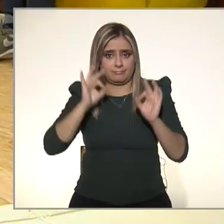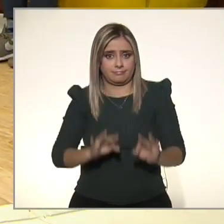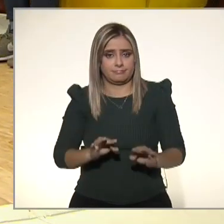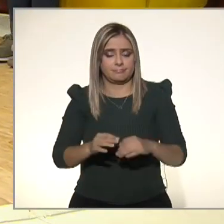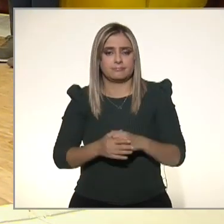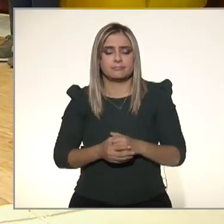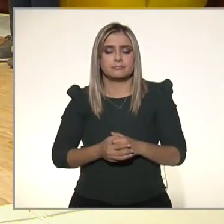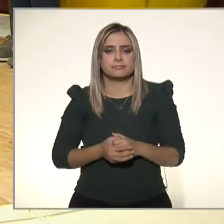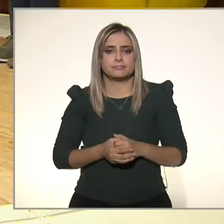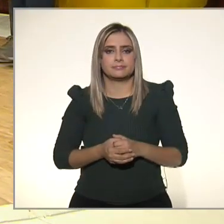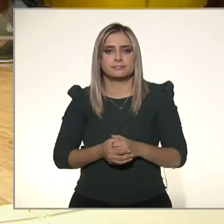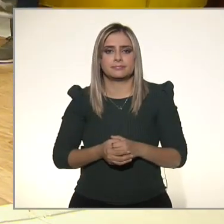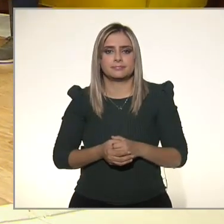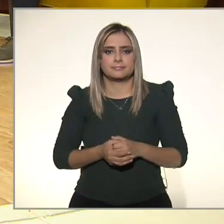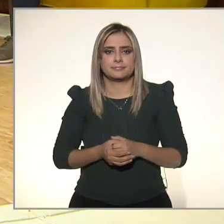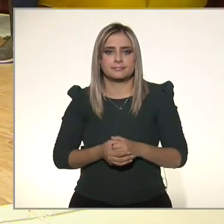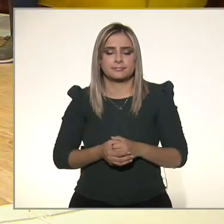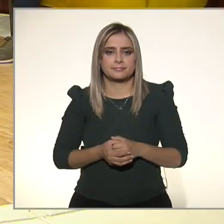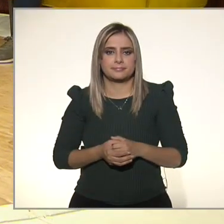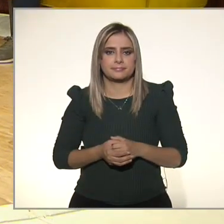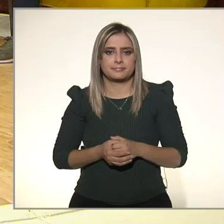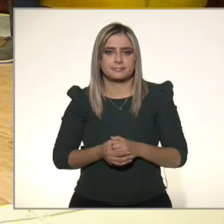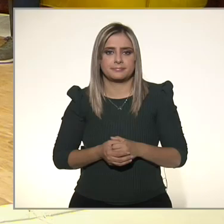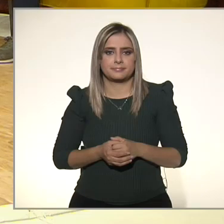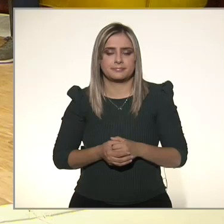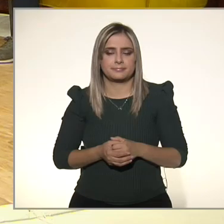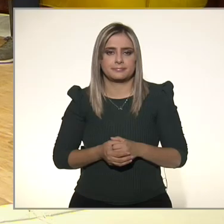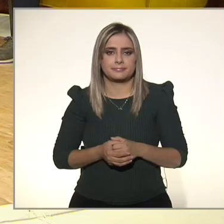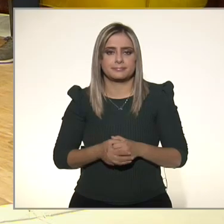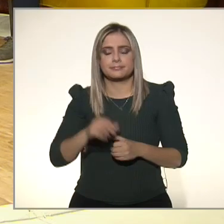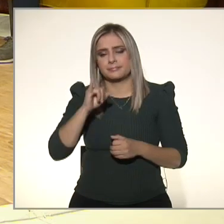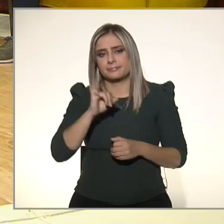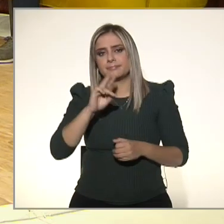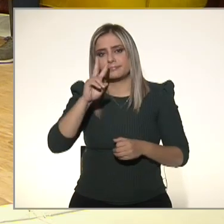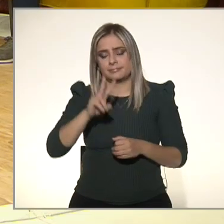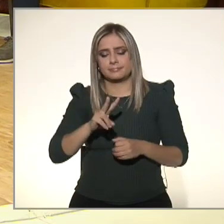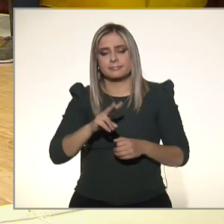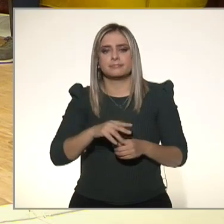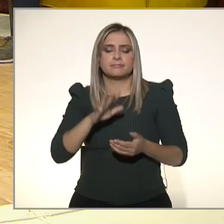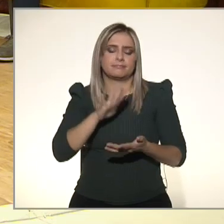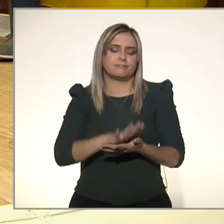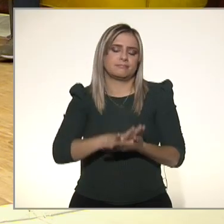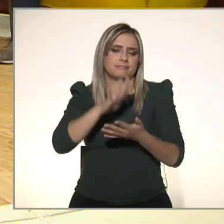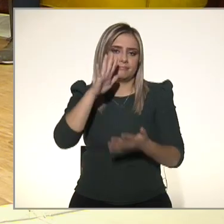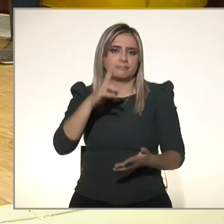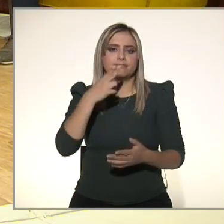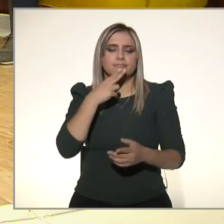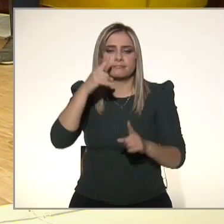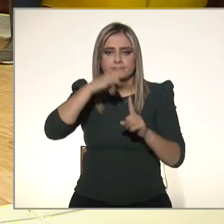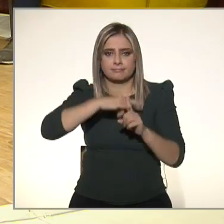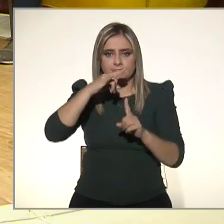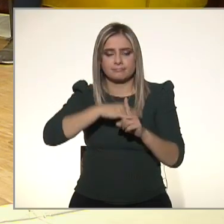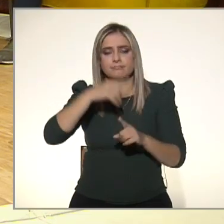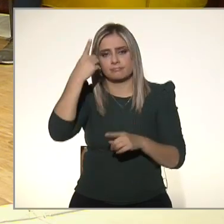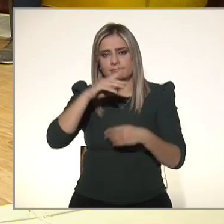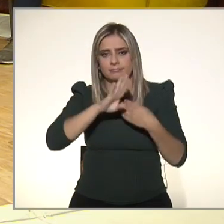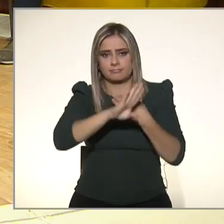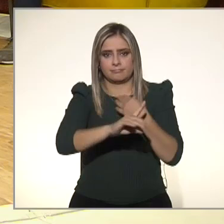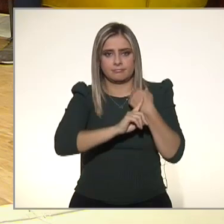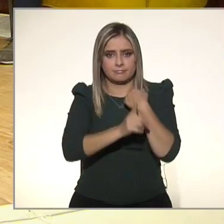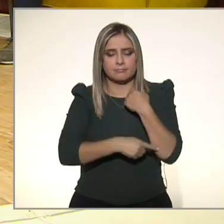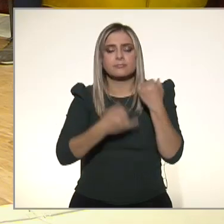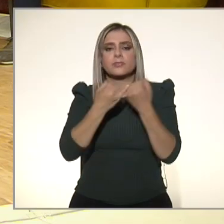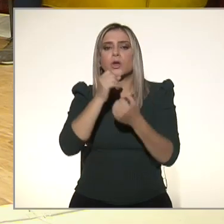En efecto, es uno de los métodos anticonceptivos y para prevención de infección de transmisión sexual